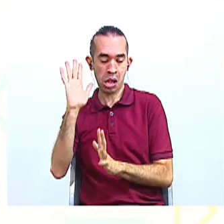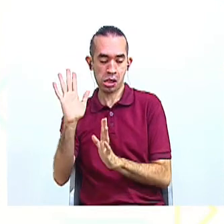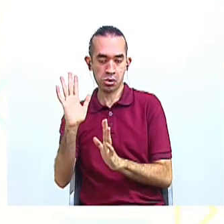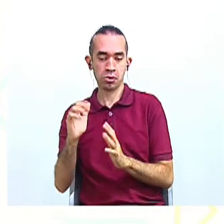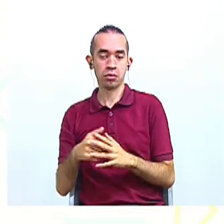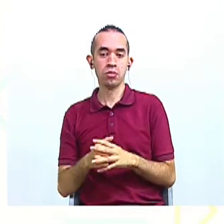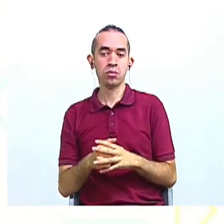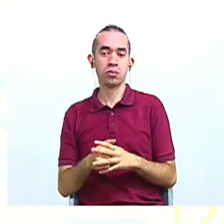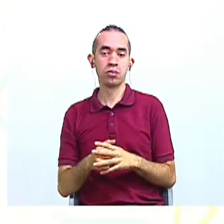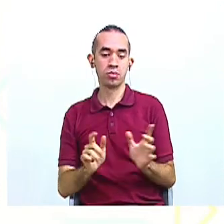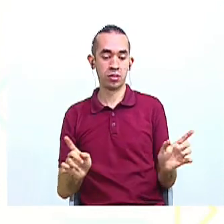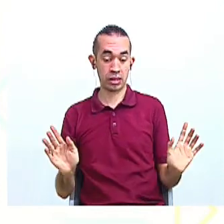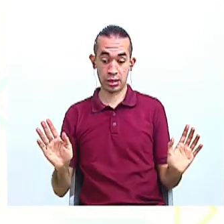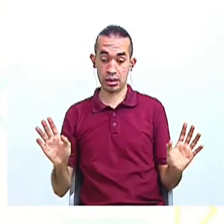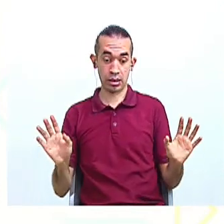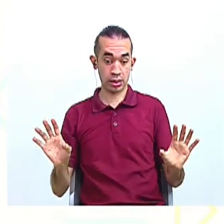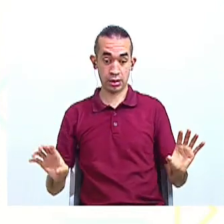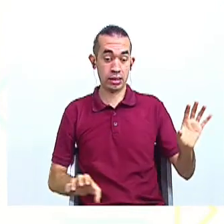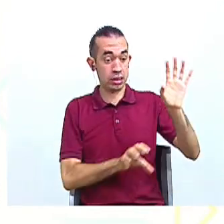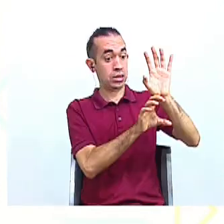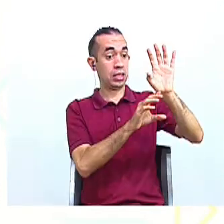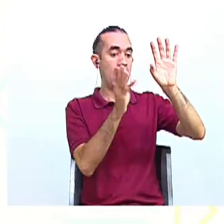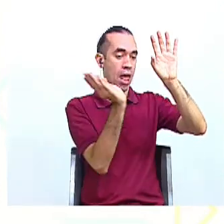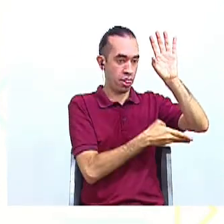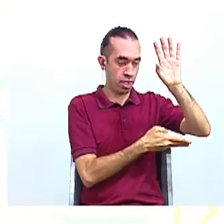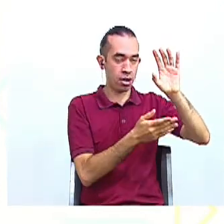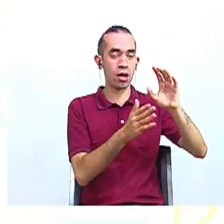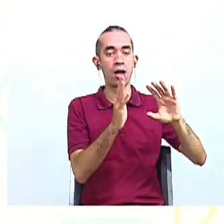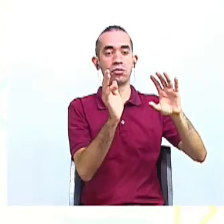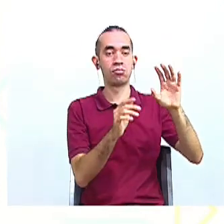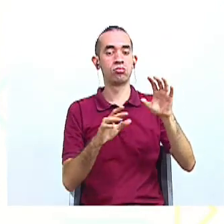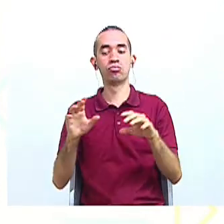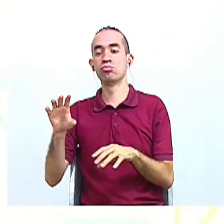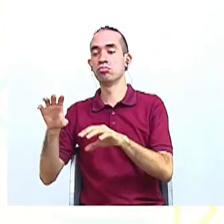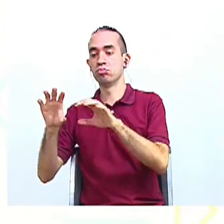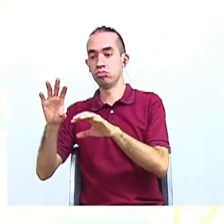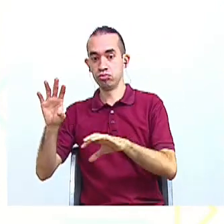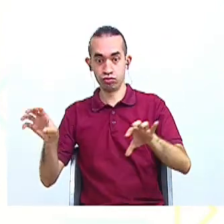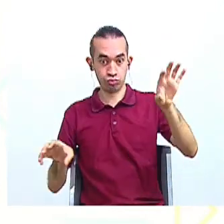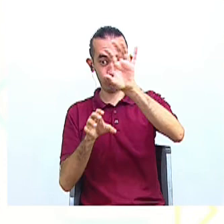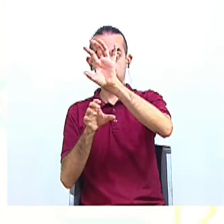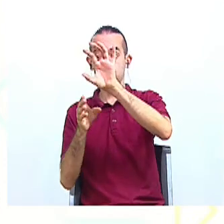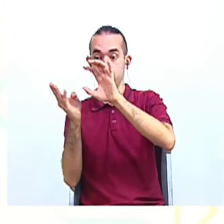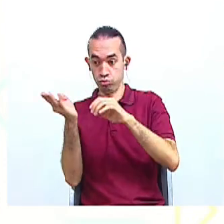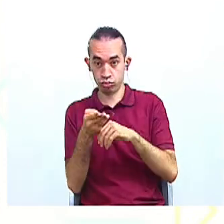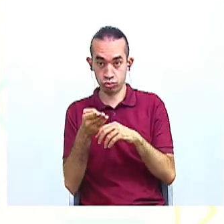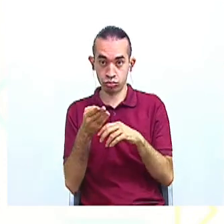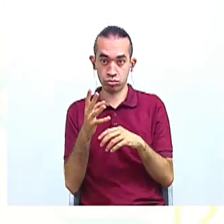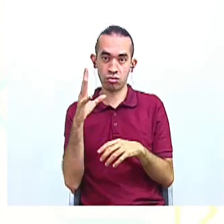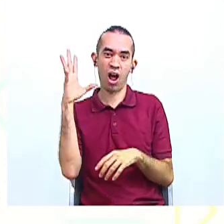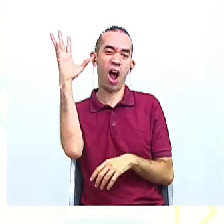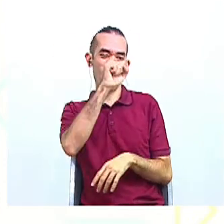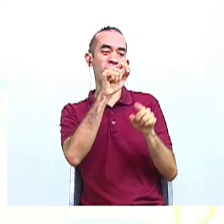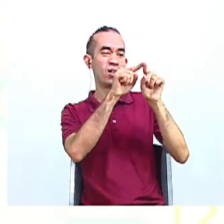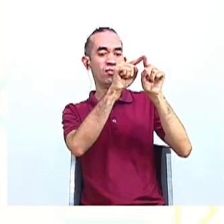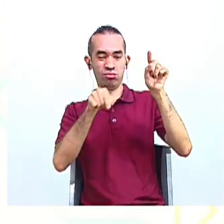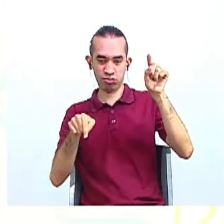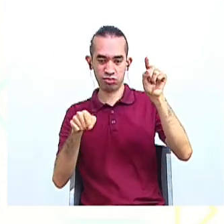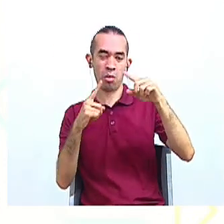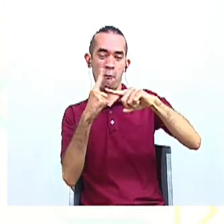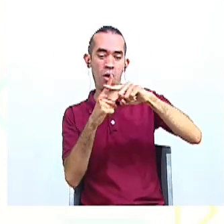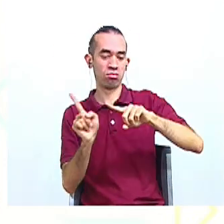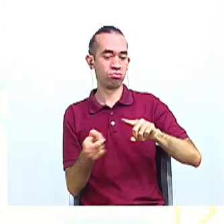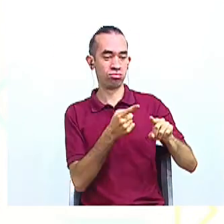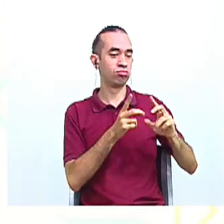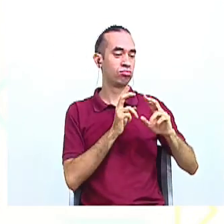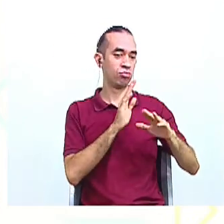metros. Y entonces, realizando una regla de 3, pudimos determinar la altura de la